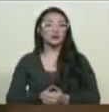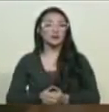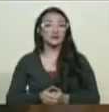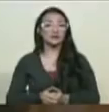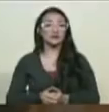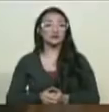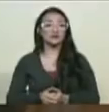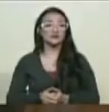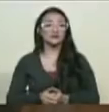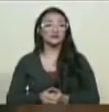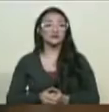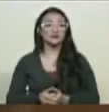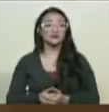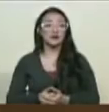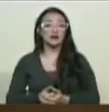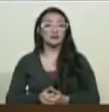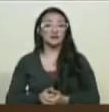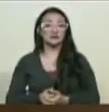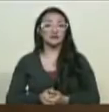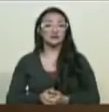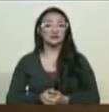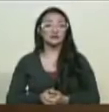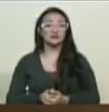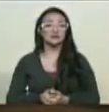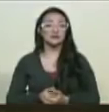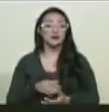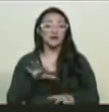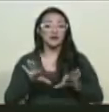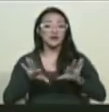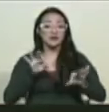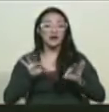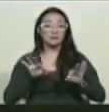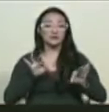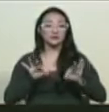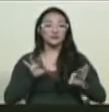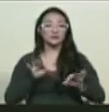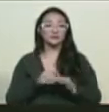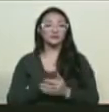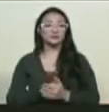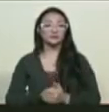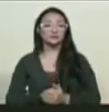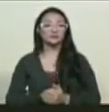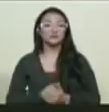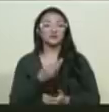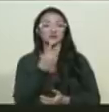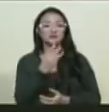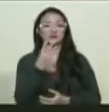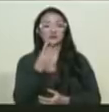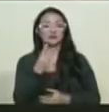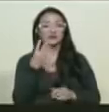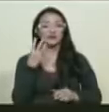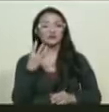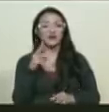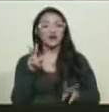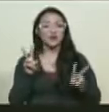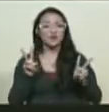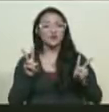Y ahora, al día de hoy, elegir nada más y nada menos que 333